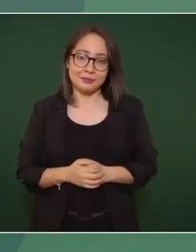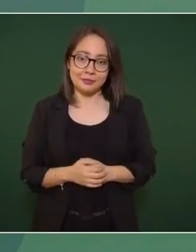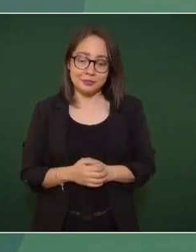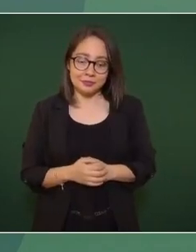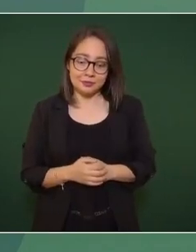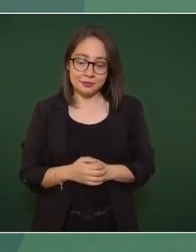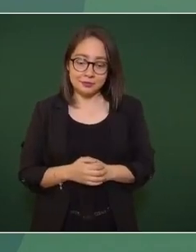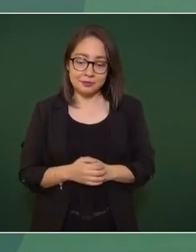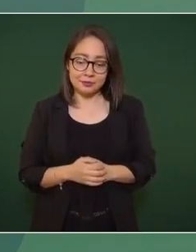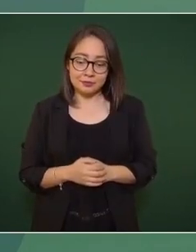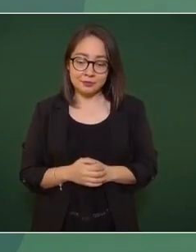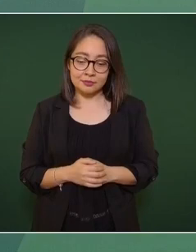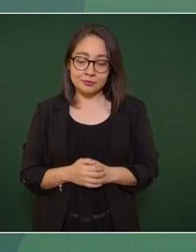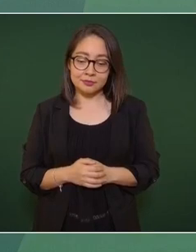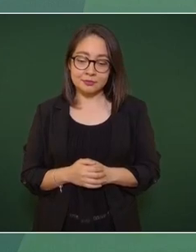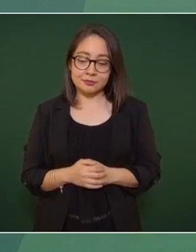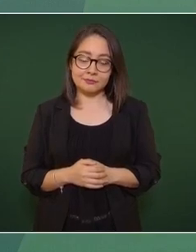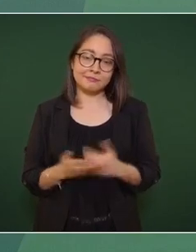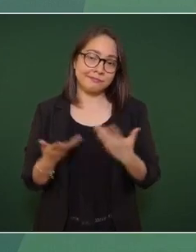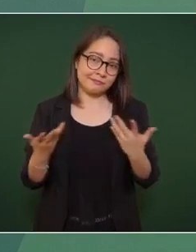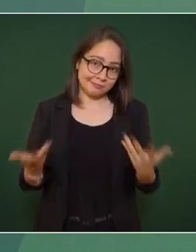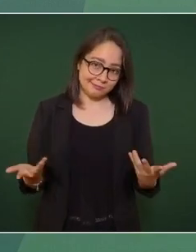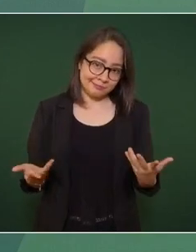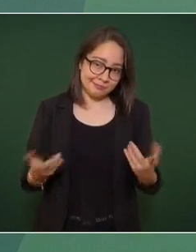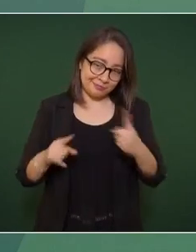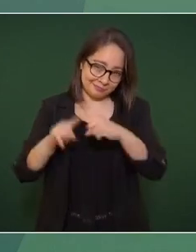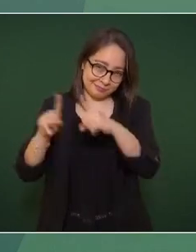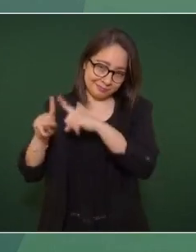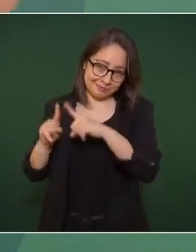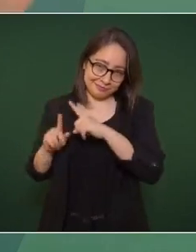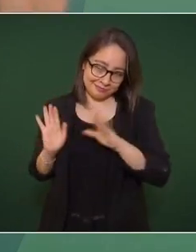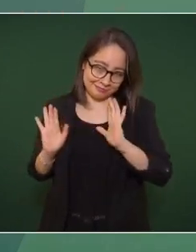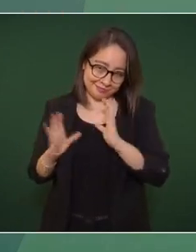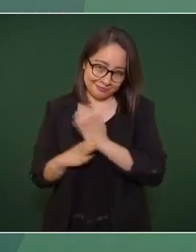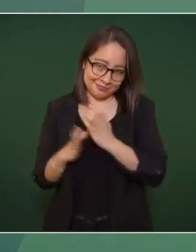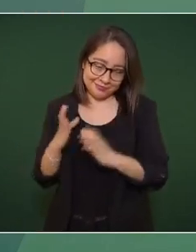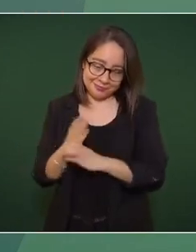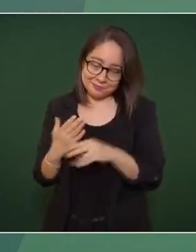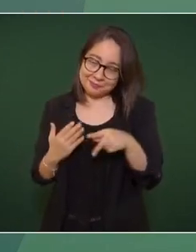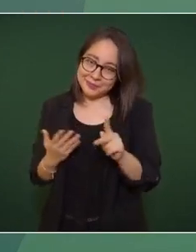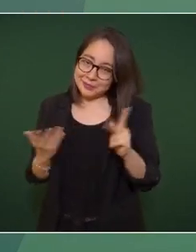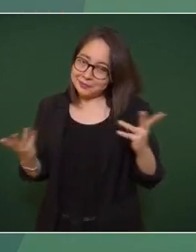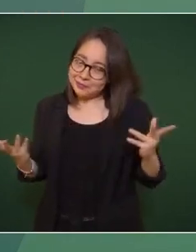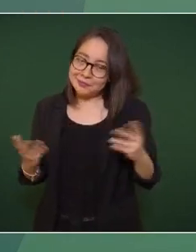Pues que de la cartera y de otras cosas,